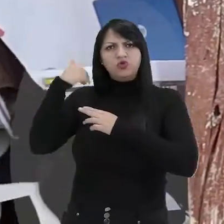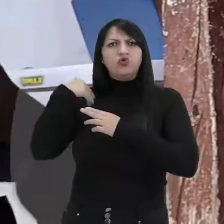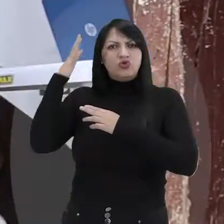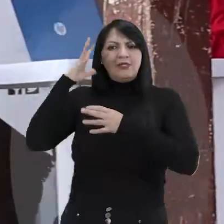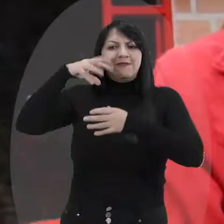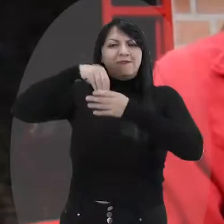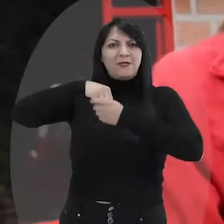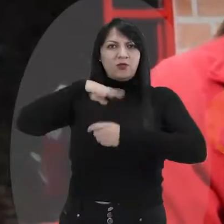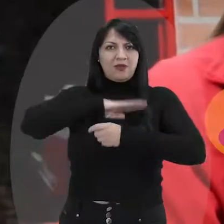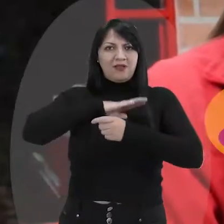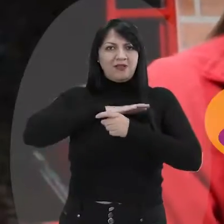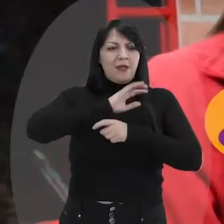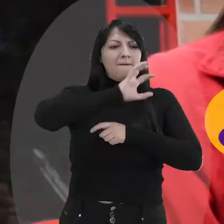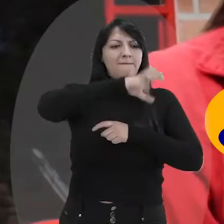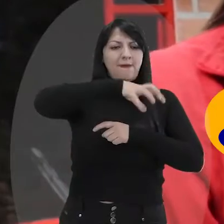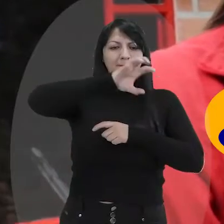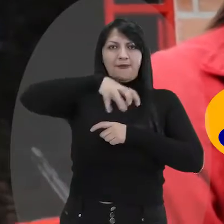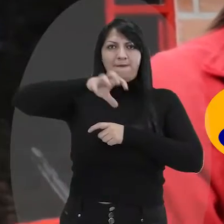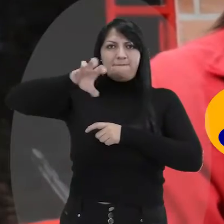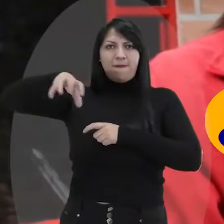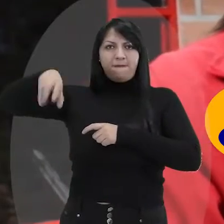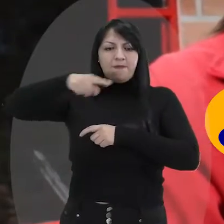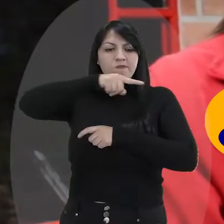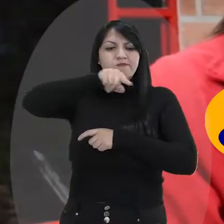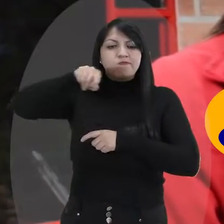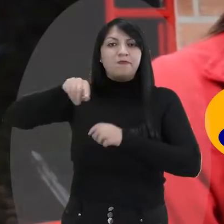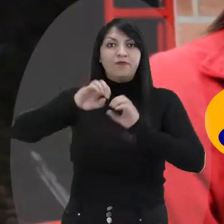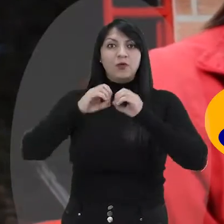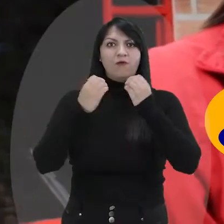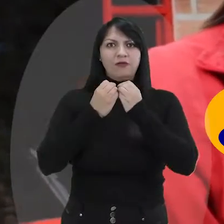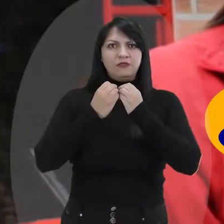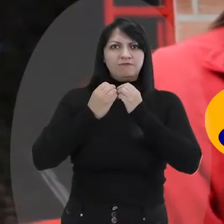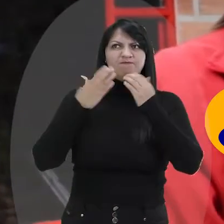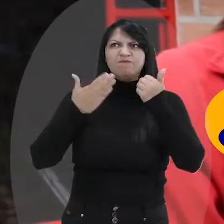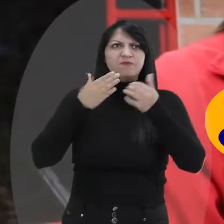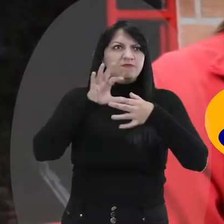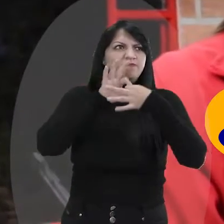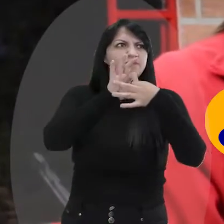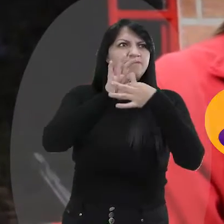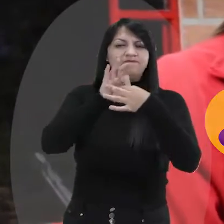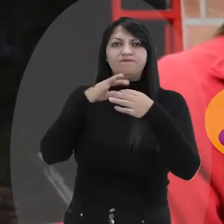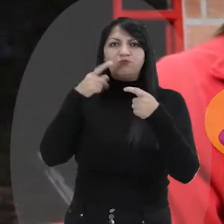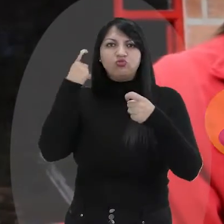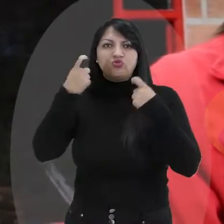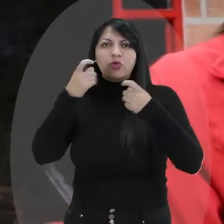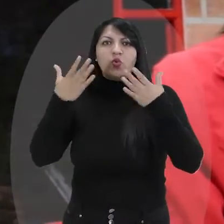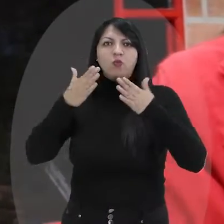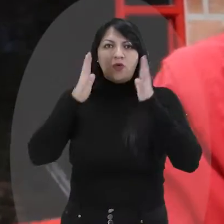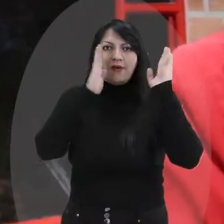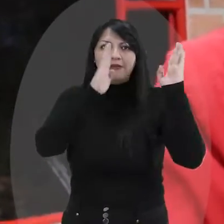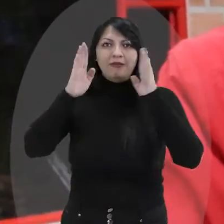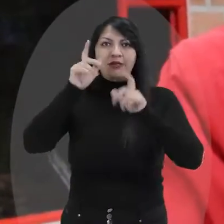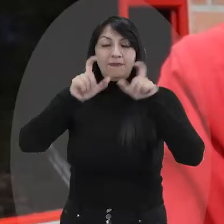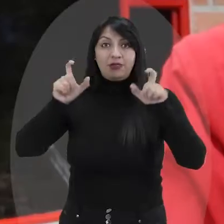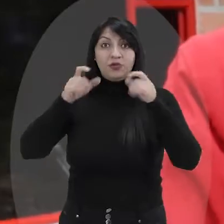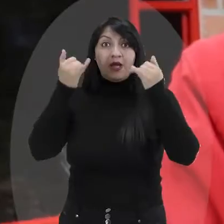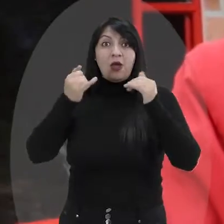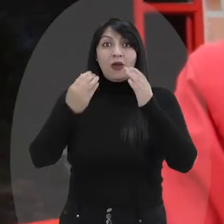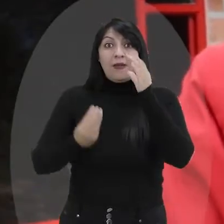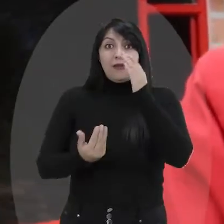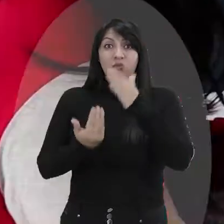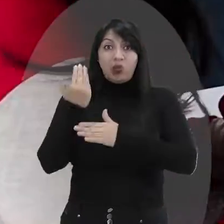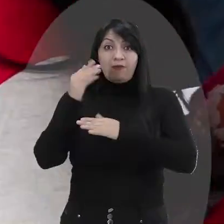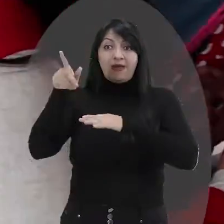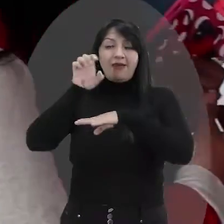de la Rosa es que cada una de las dependencias, entidades descentralizadas, empiecen a trabajar desde el territorio de la mano